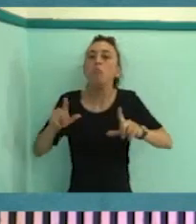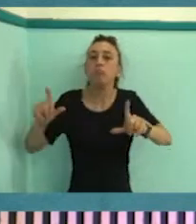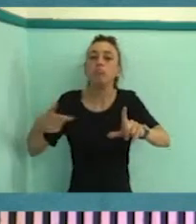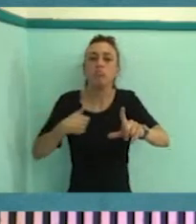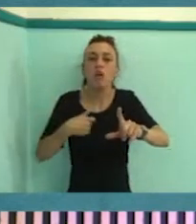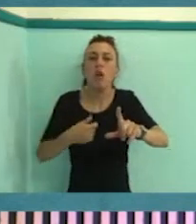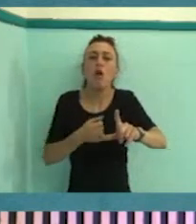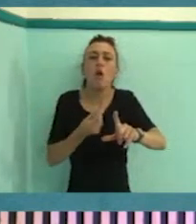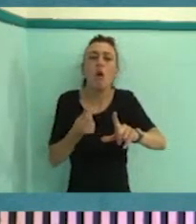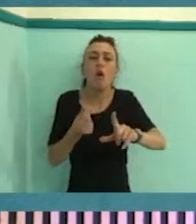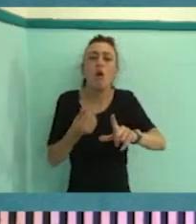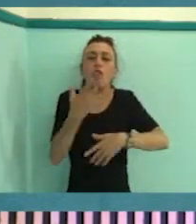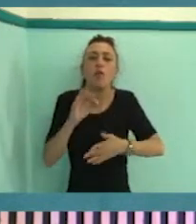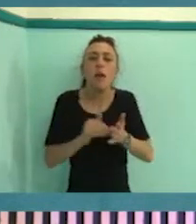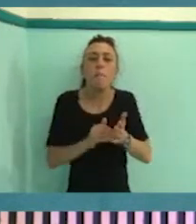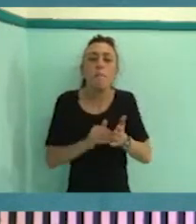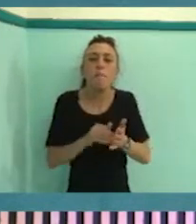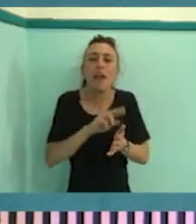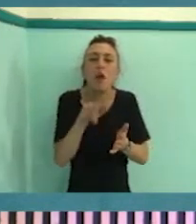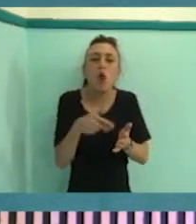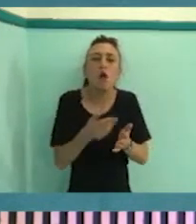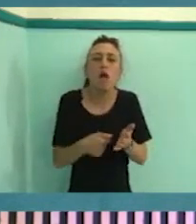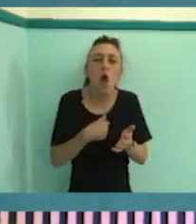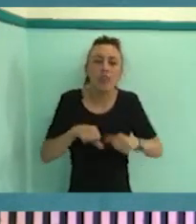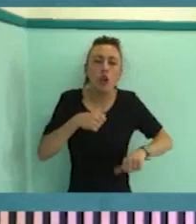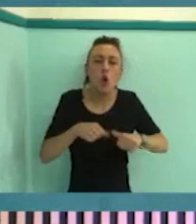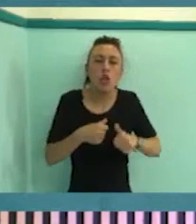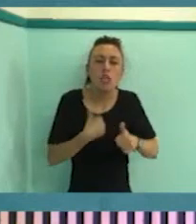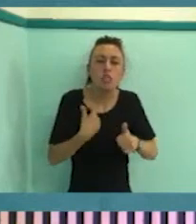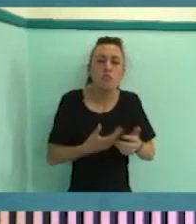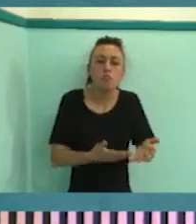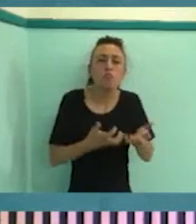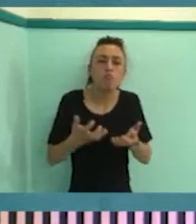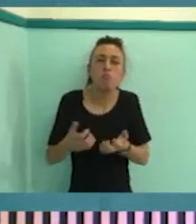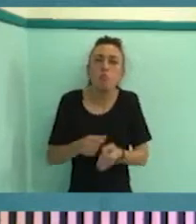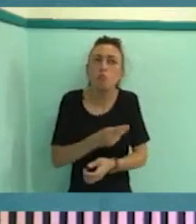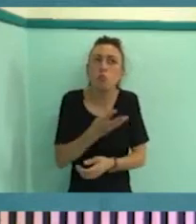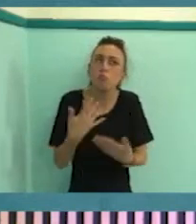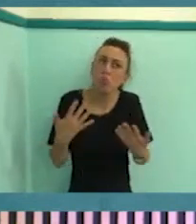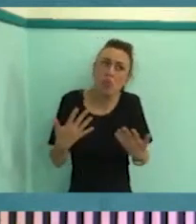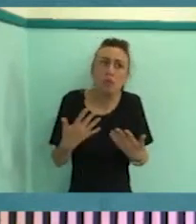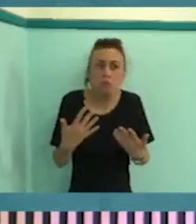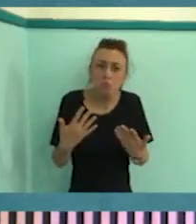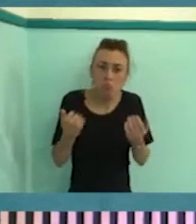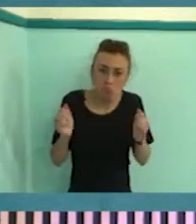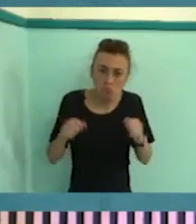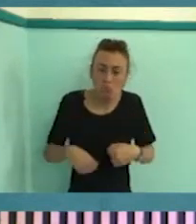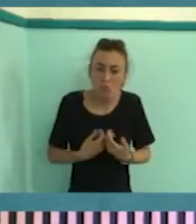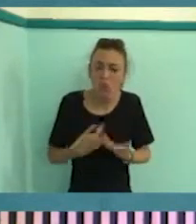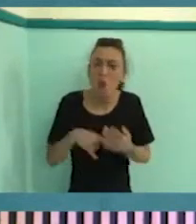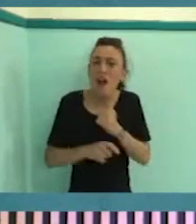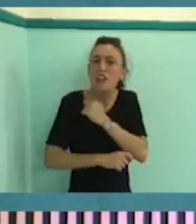pavos pero cuántas cirugías nos pueden caer por esto 10 buale me salen las cuentas yo creo que fue una estrategia muy bien hecha la verdad Pero bueno